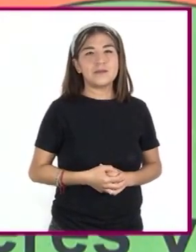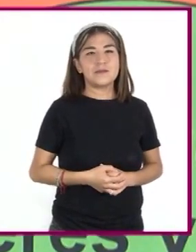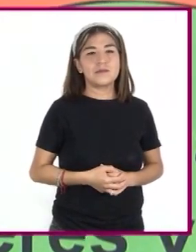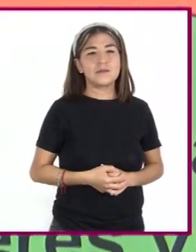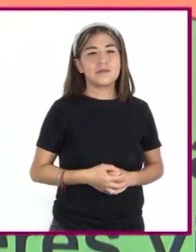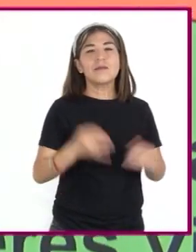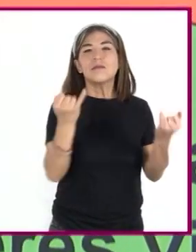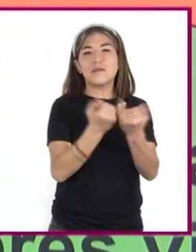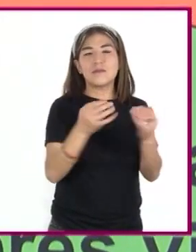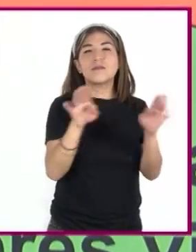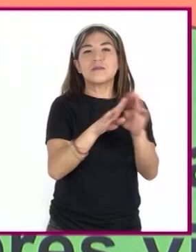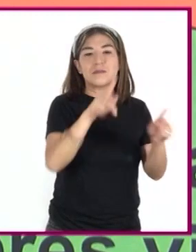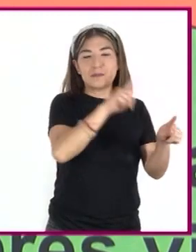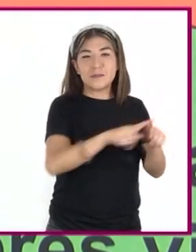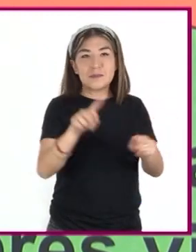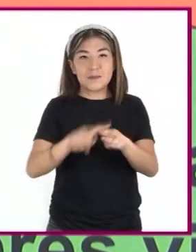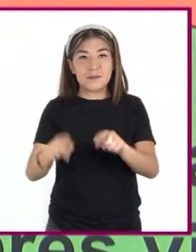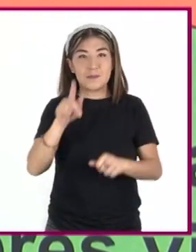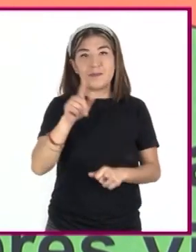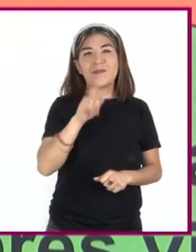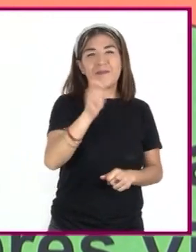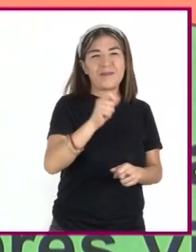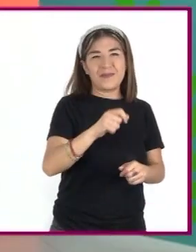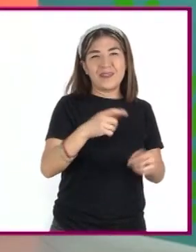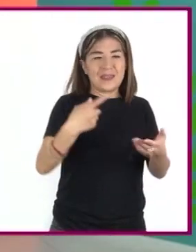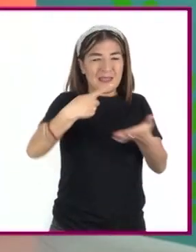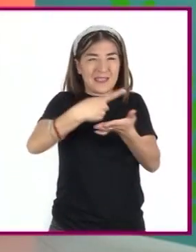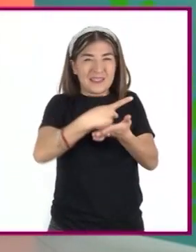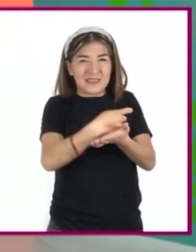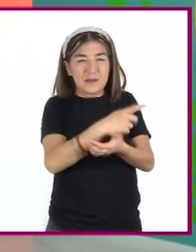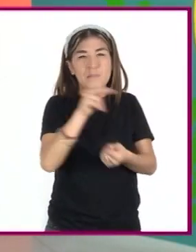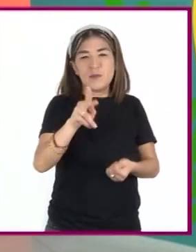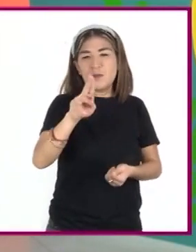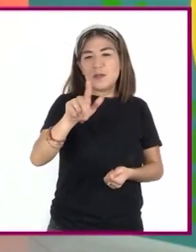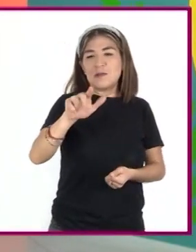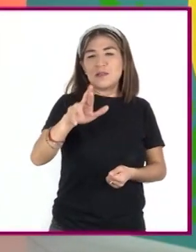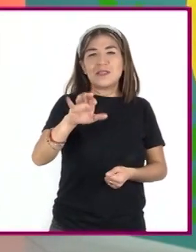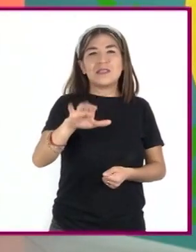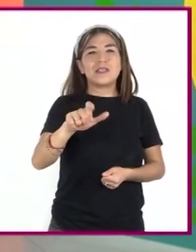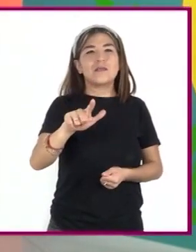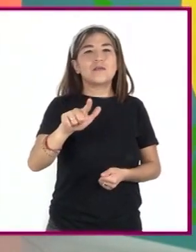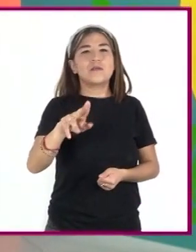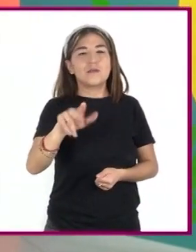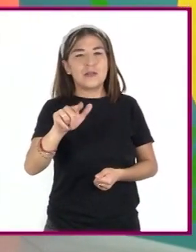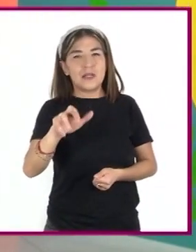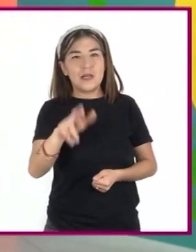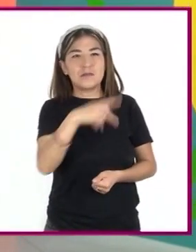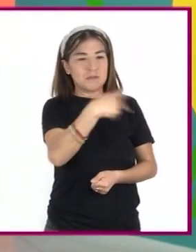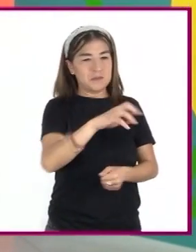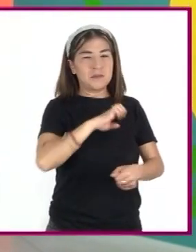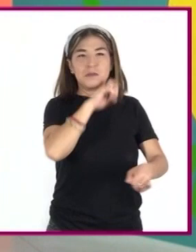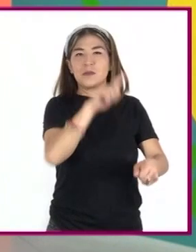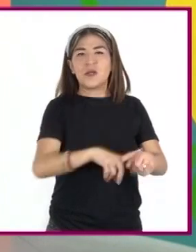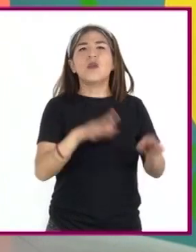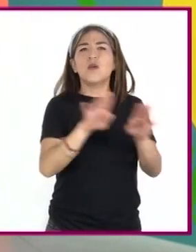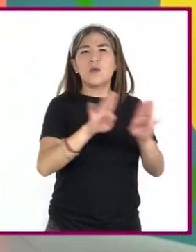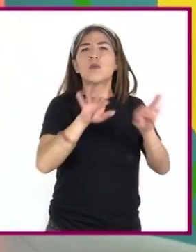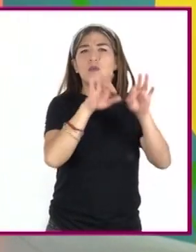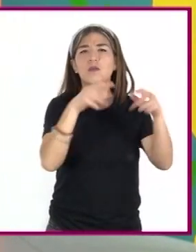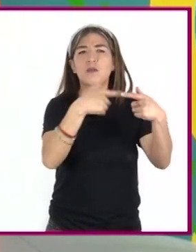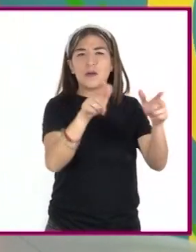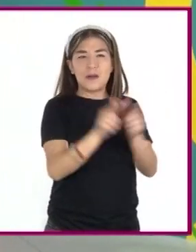de que los organismos pluricelulares poseen células especializadas, organizadas en